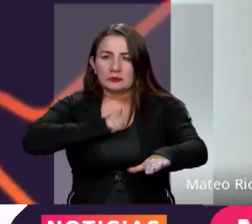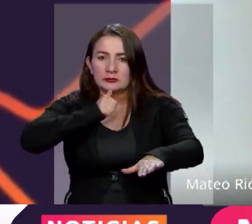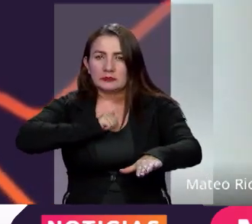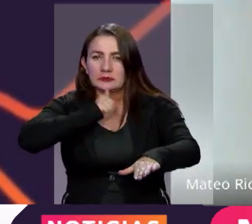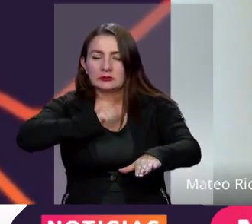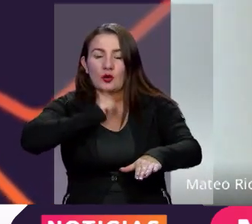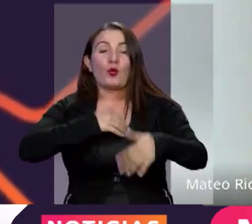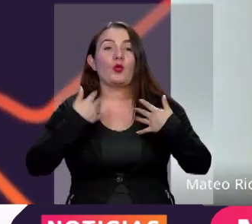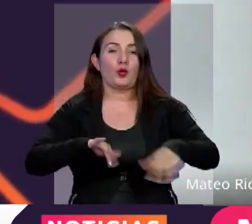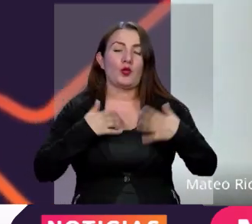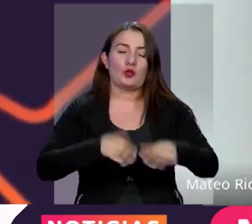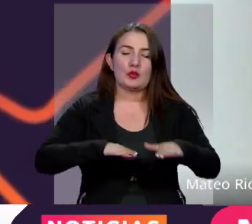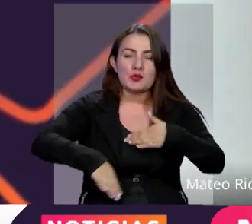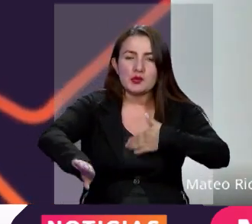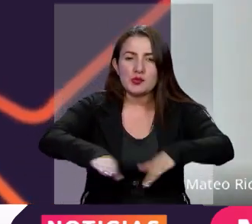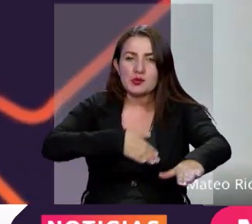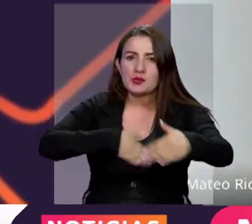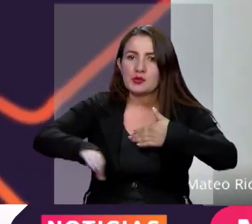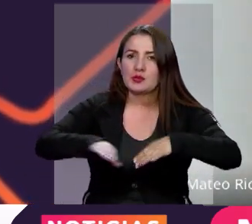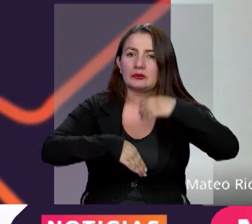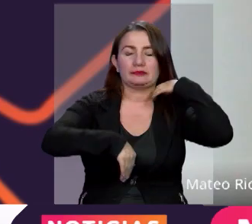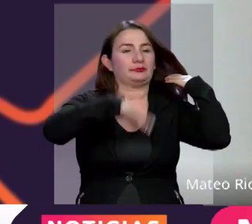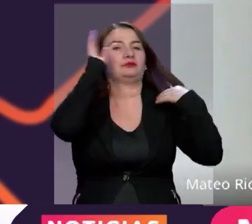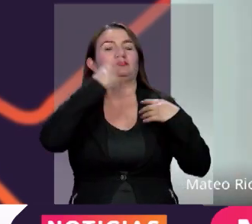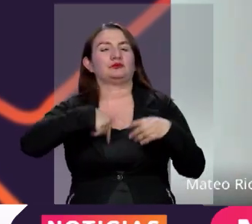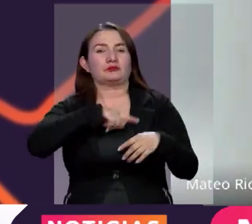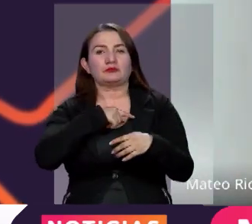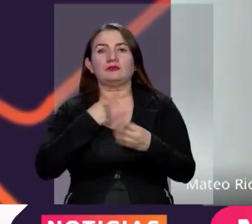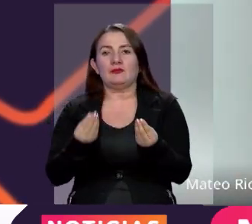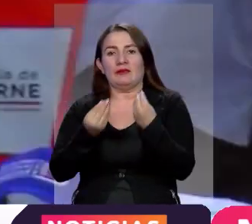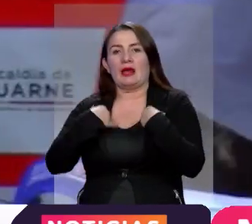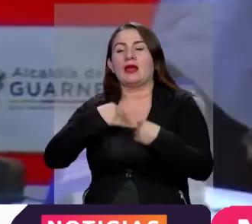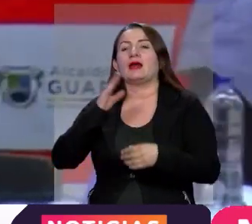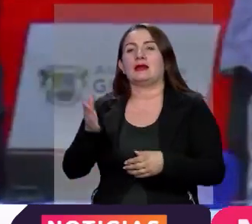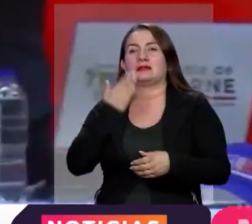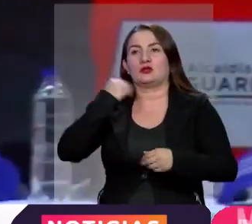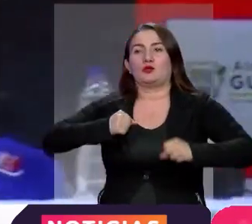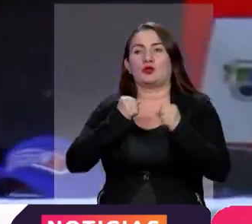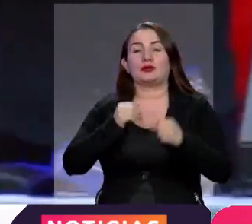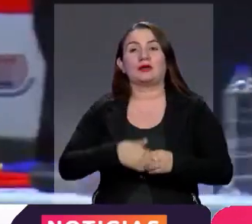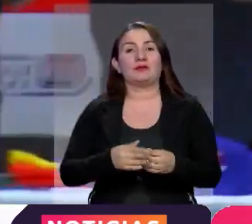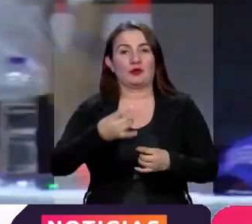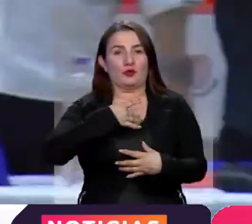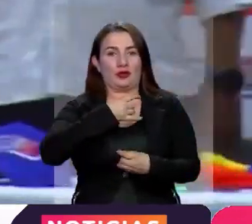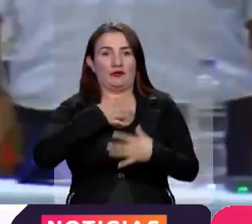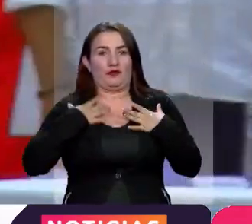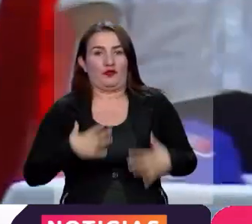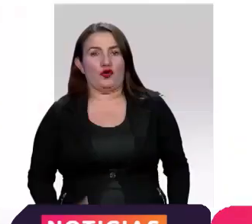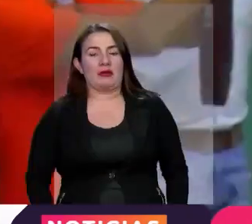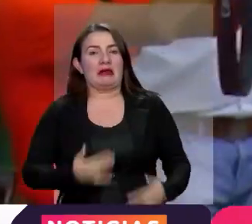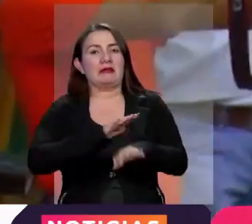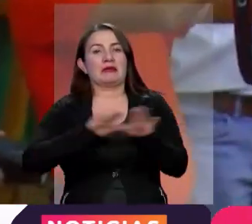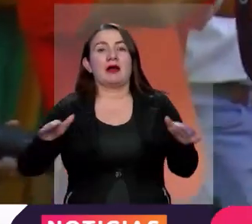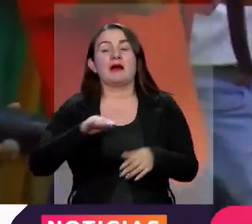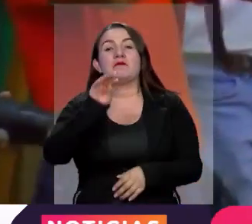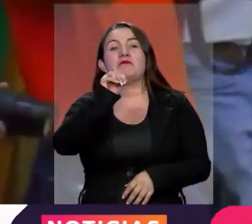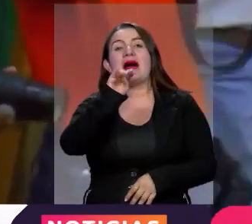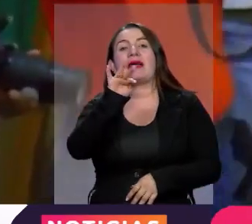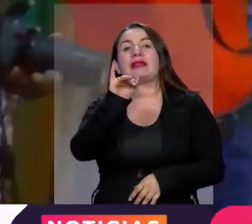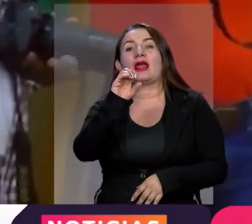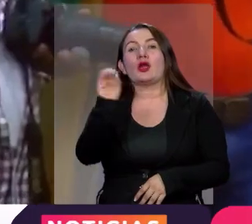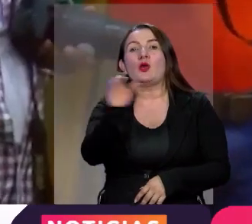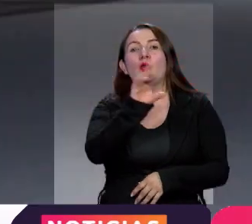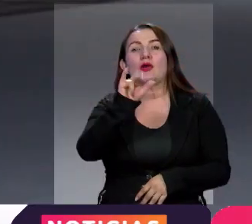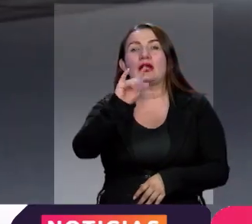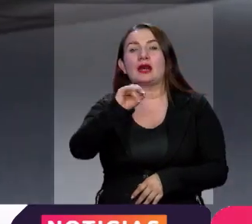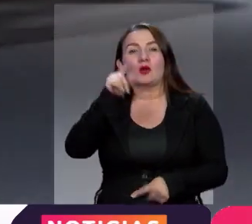pues en patinaje también. Digamos que no es la excepción. Con el uniforme tricolor en su poder, Mateo Rico tiene como